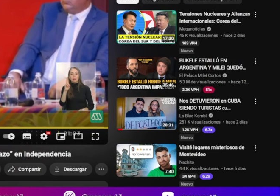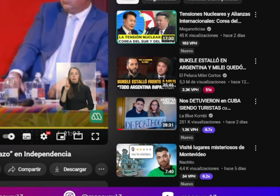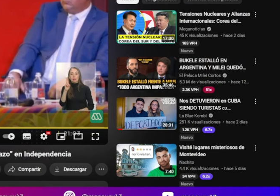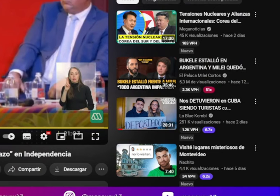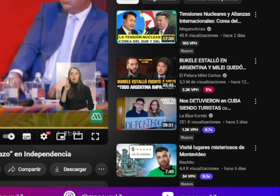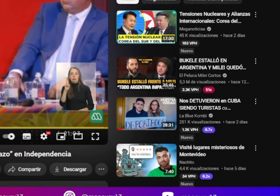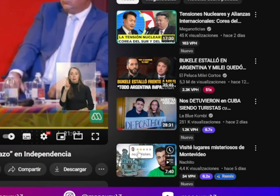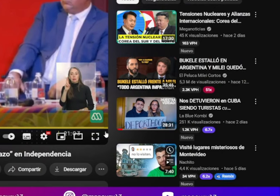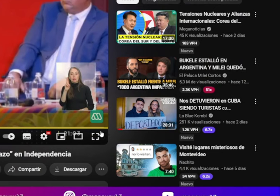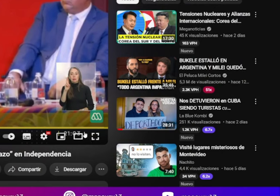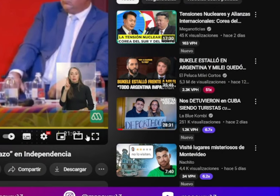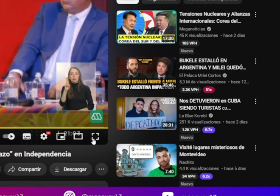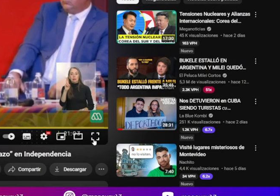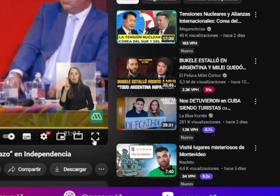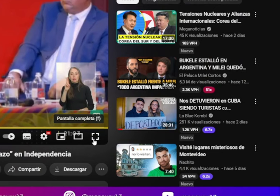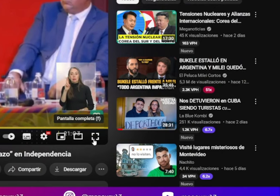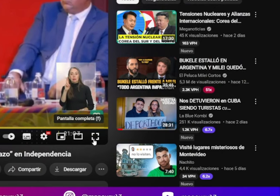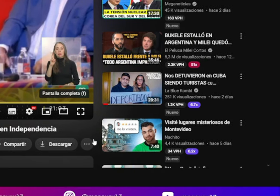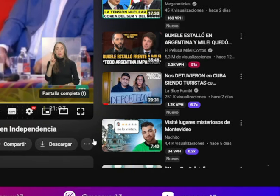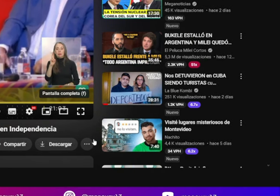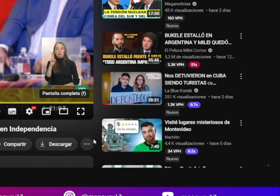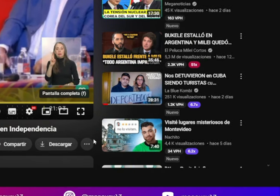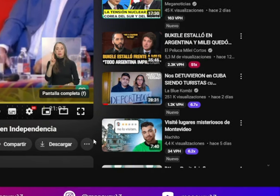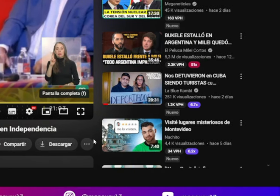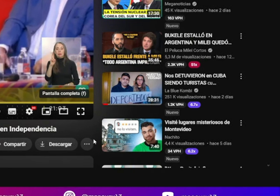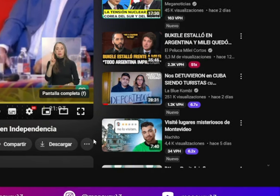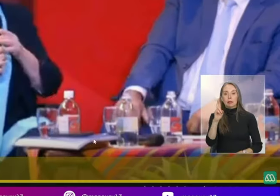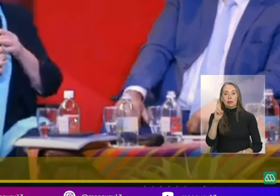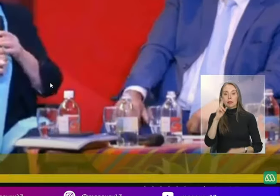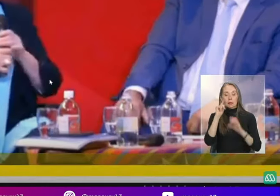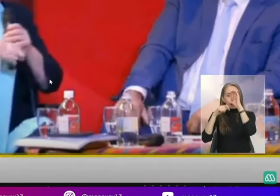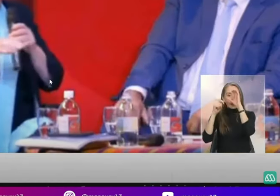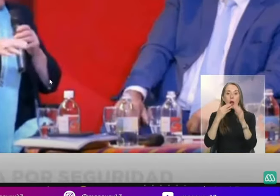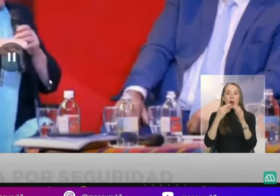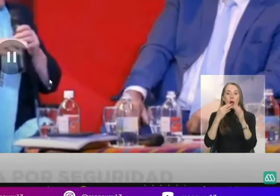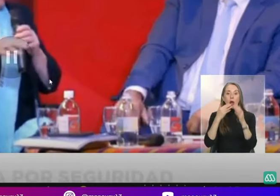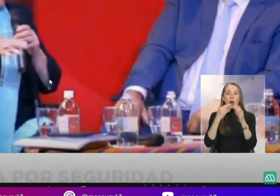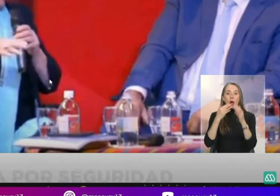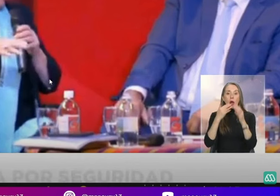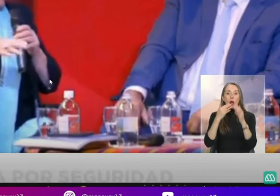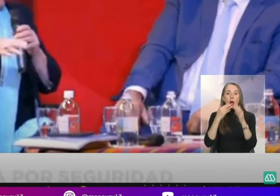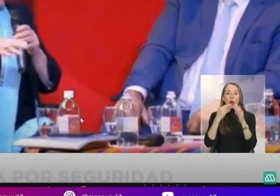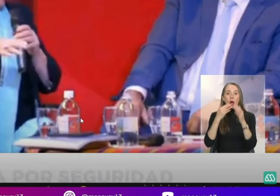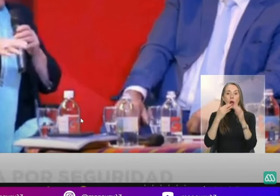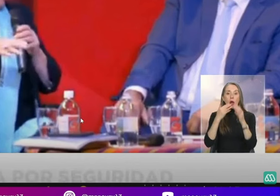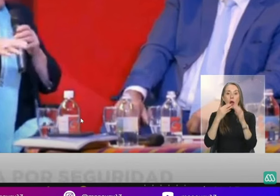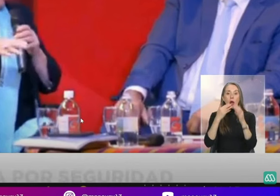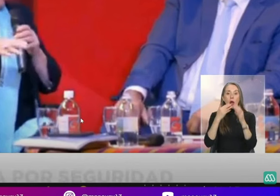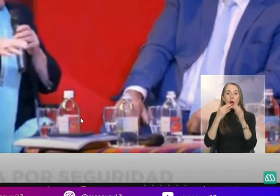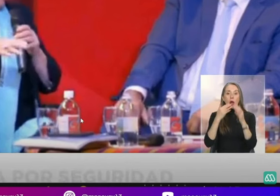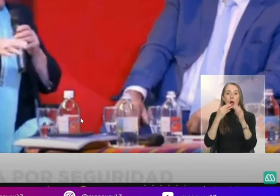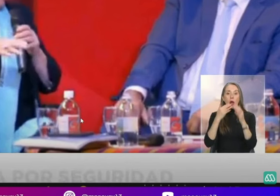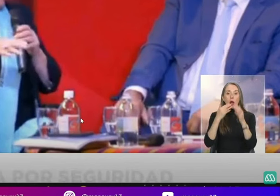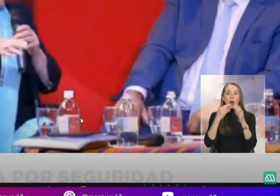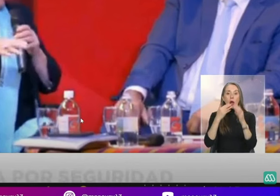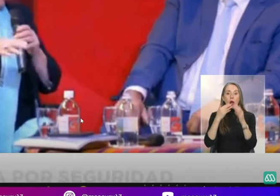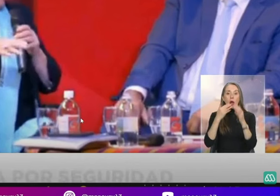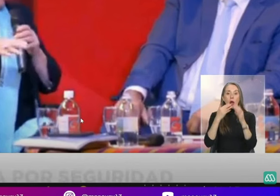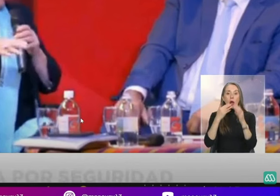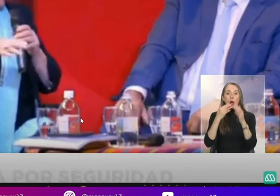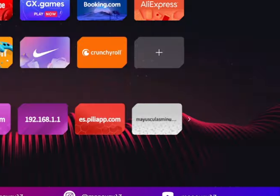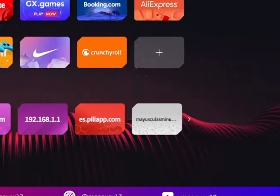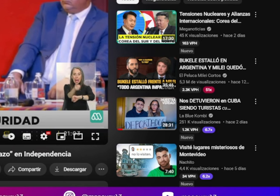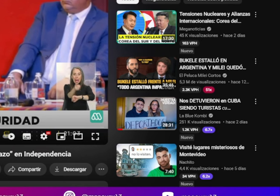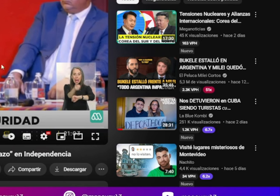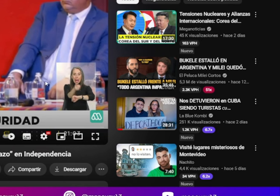un montonazo, gente. Bueno, vamos a empezar. Este es el video que Uno no responde. Bukele con la expresidenta